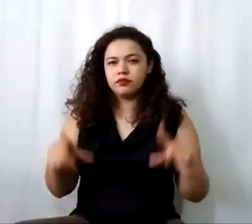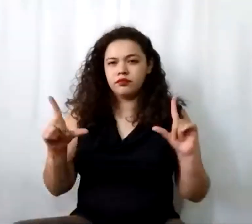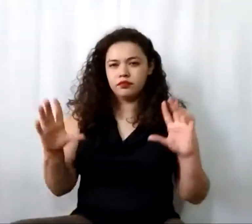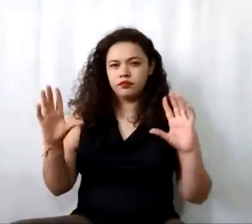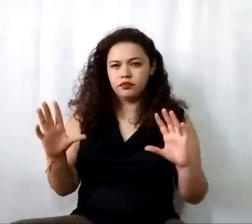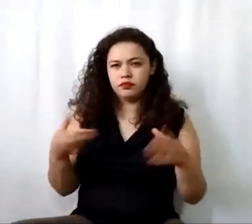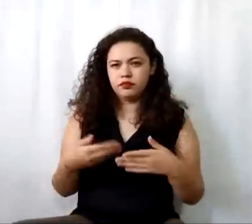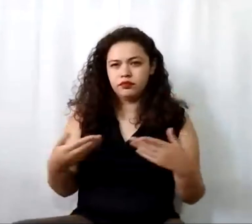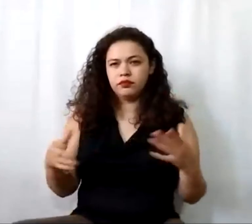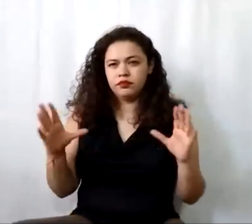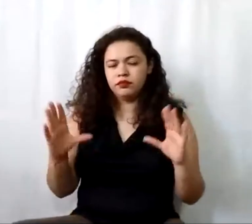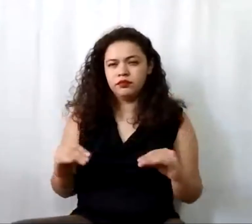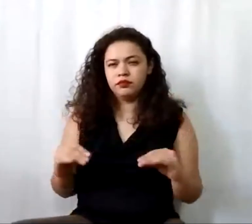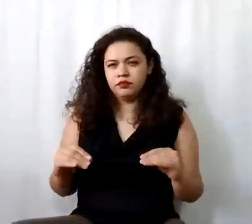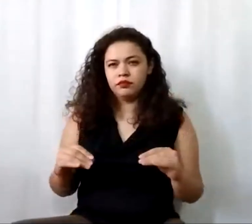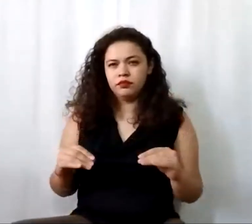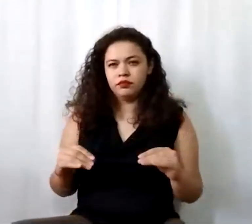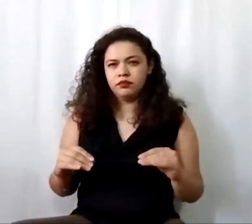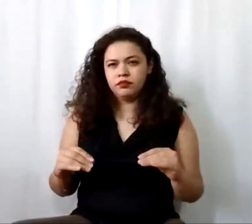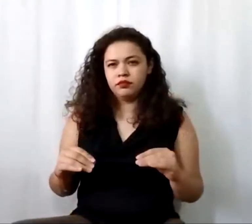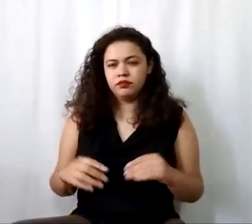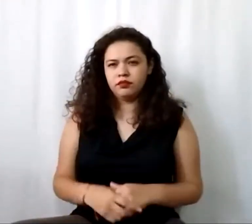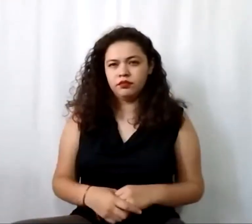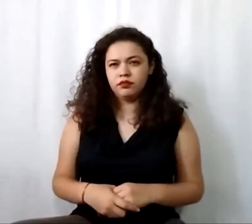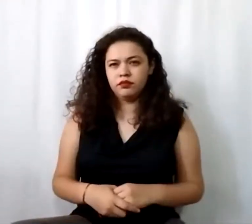continuar compartiendo la presentación.